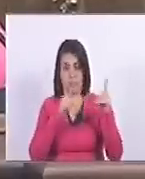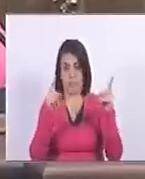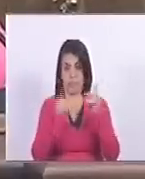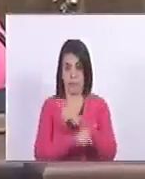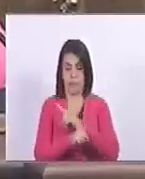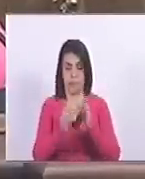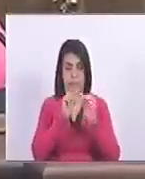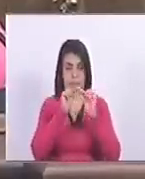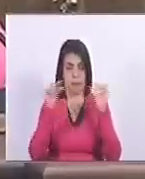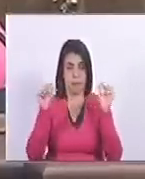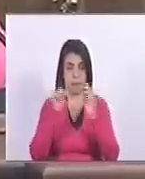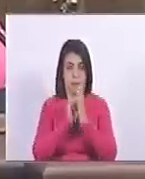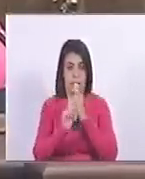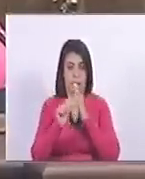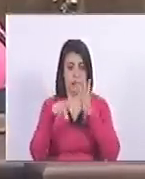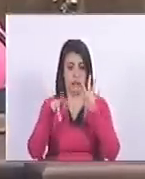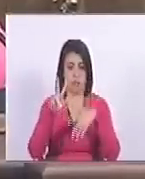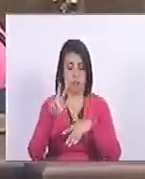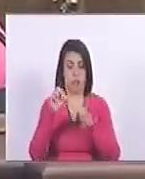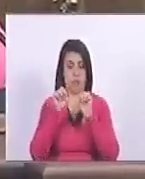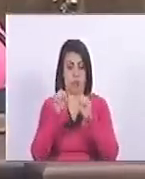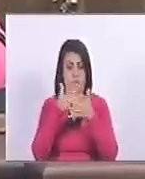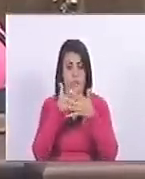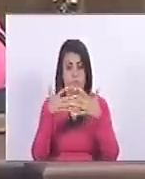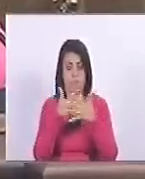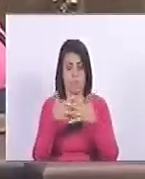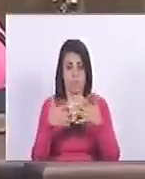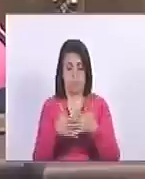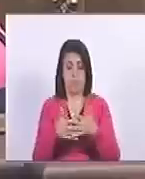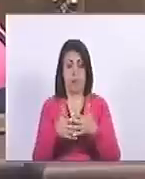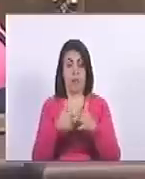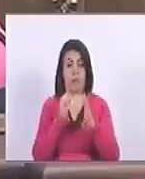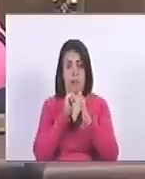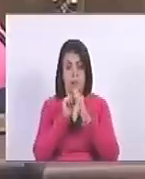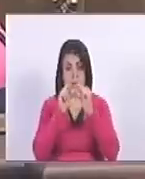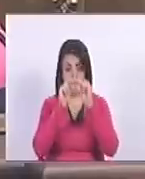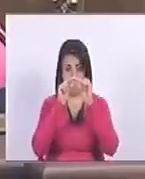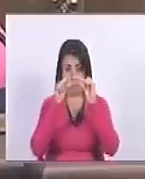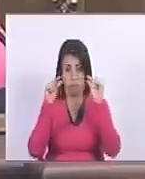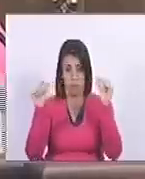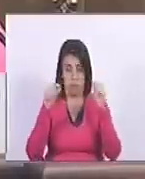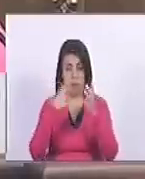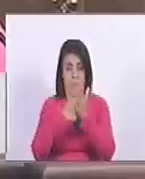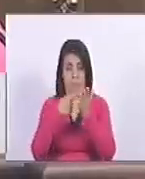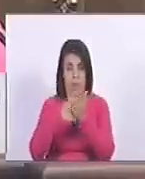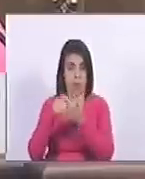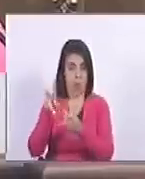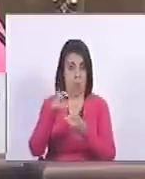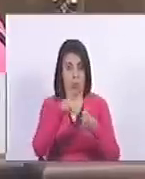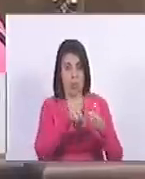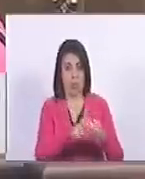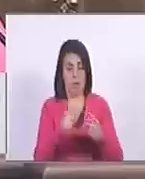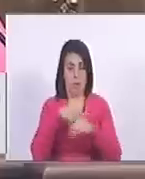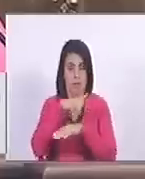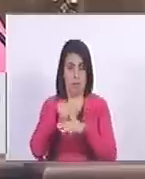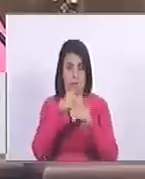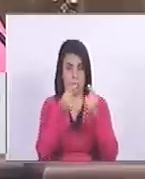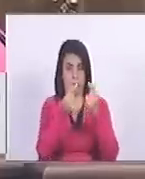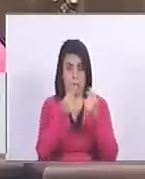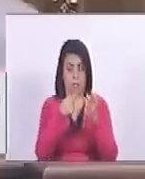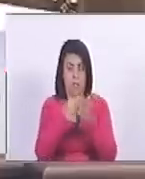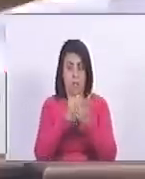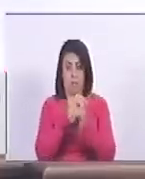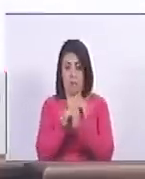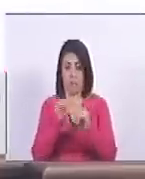modificar el epígrafe del artículo 13, el cual queda redactado en los siguientes términos. Epígrafe: pago de tributos en moneda nacional. Esto,